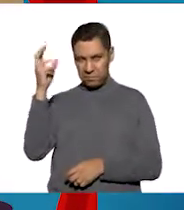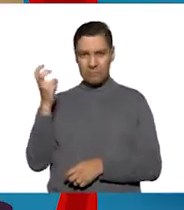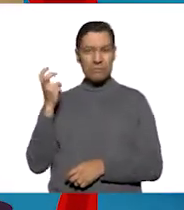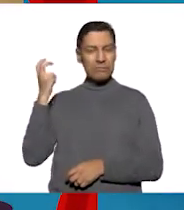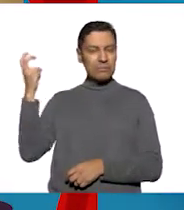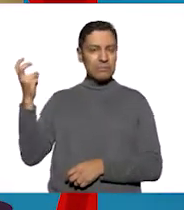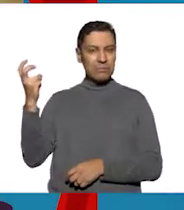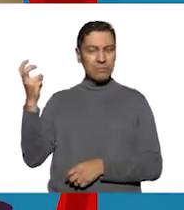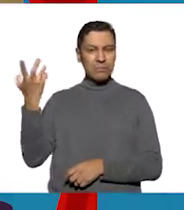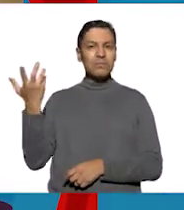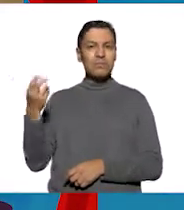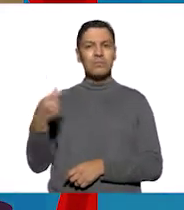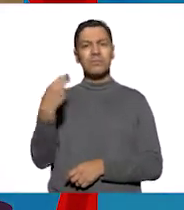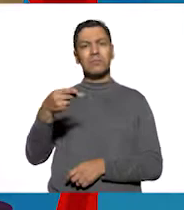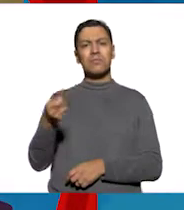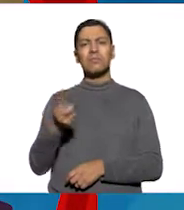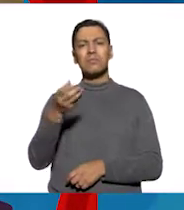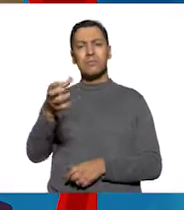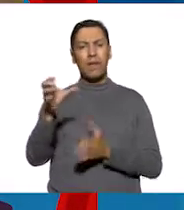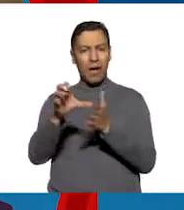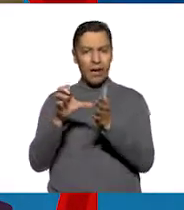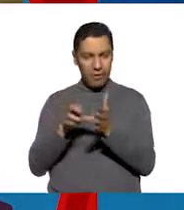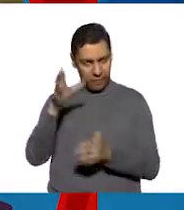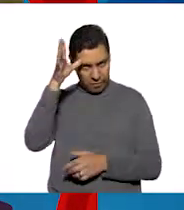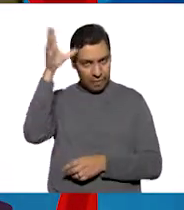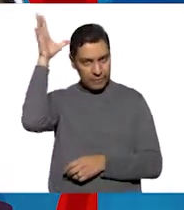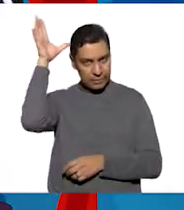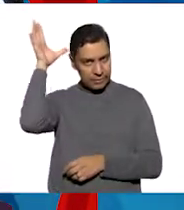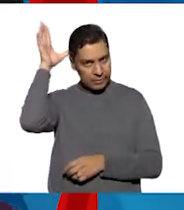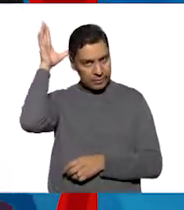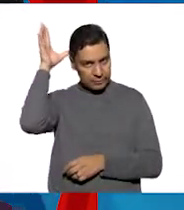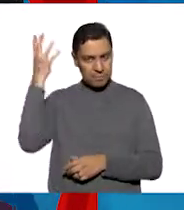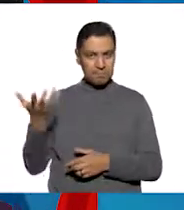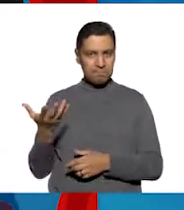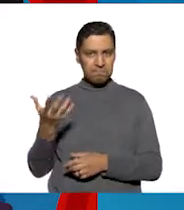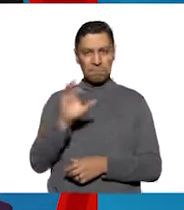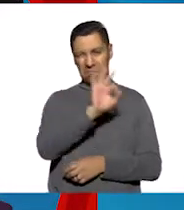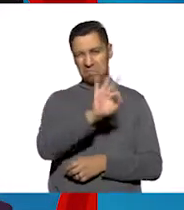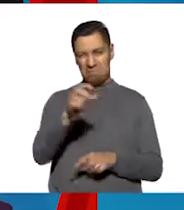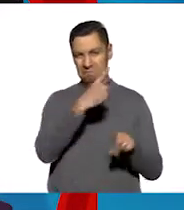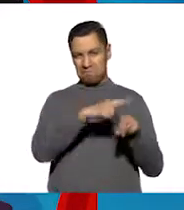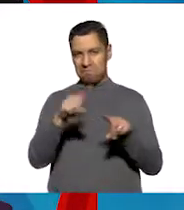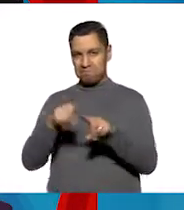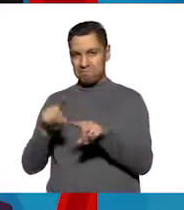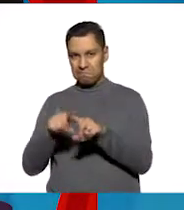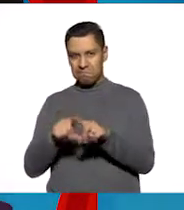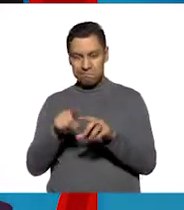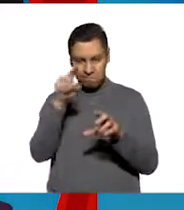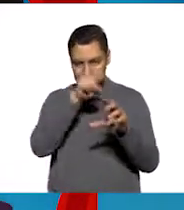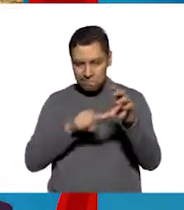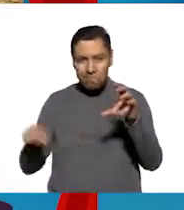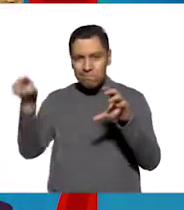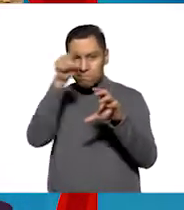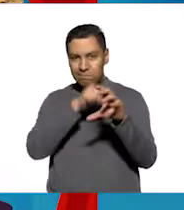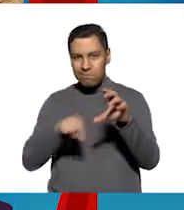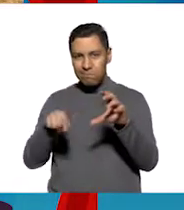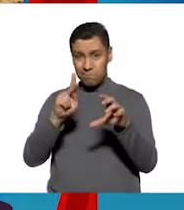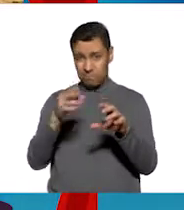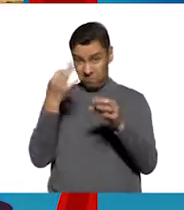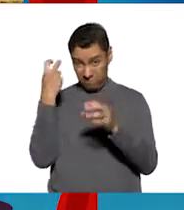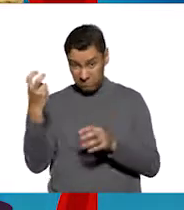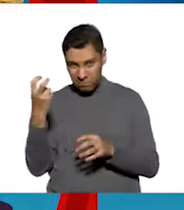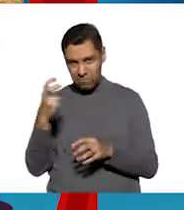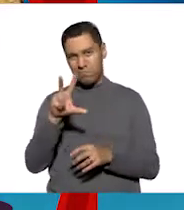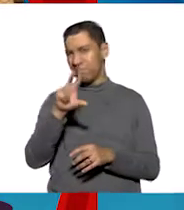recibió por mucho tiempo el nombre de calendario azteca. Muchas personas piensan que funcionaba como un calendario, pero no es así. Es